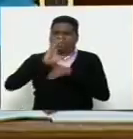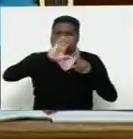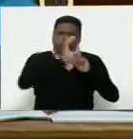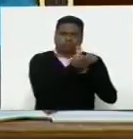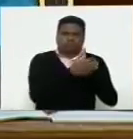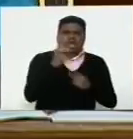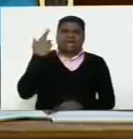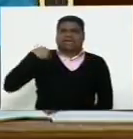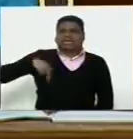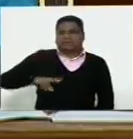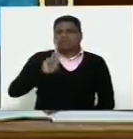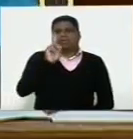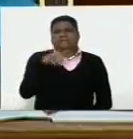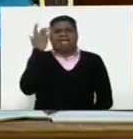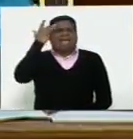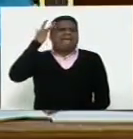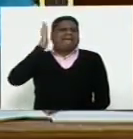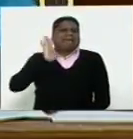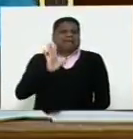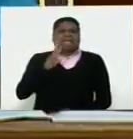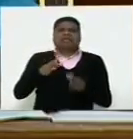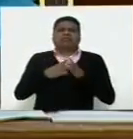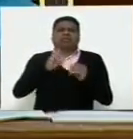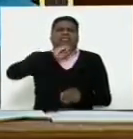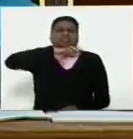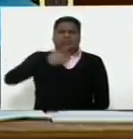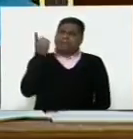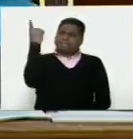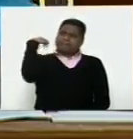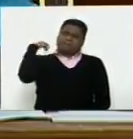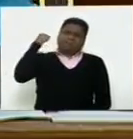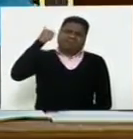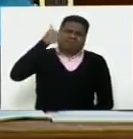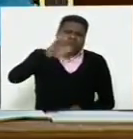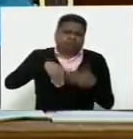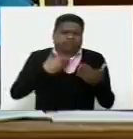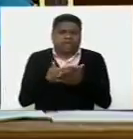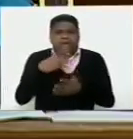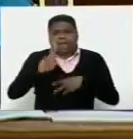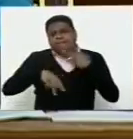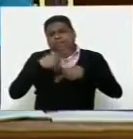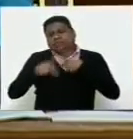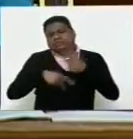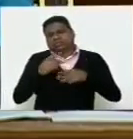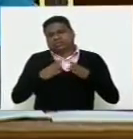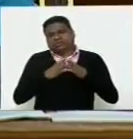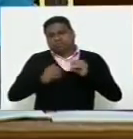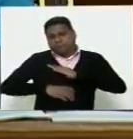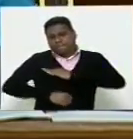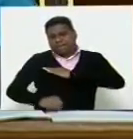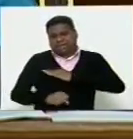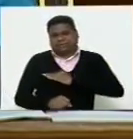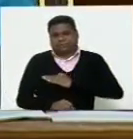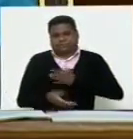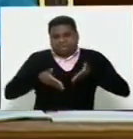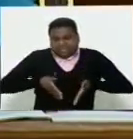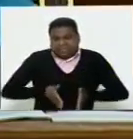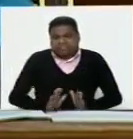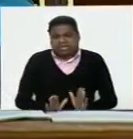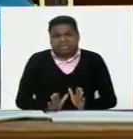religión, creencias y conocimientos ancestrales sobre el proceso de gestación, trabajo de parto, parto, el